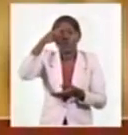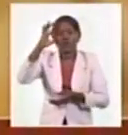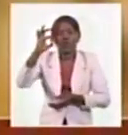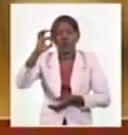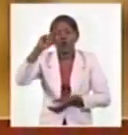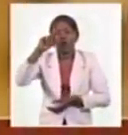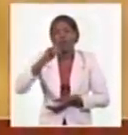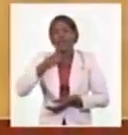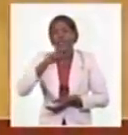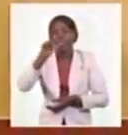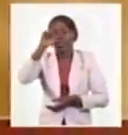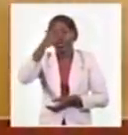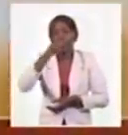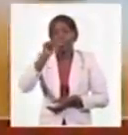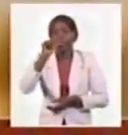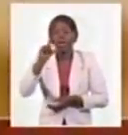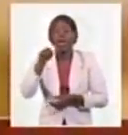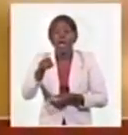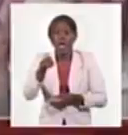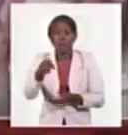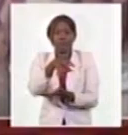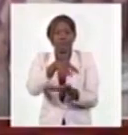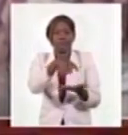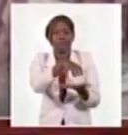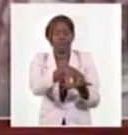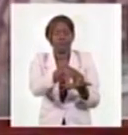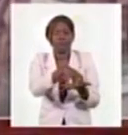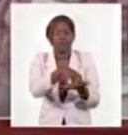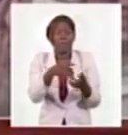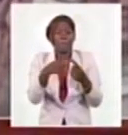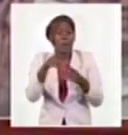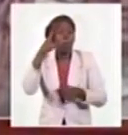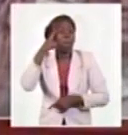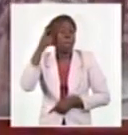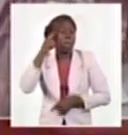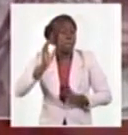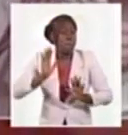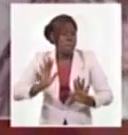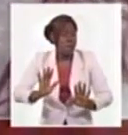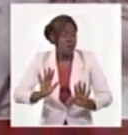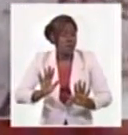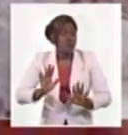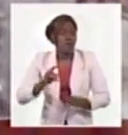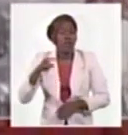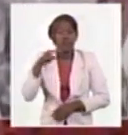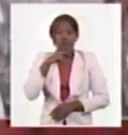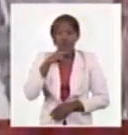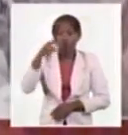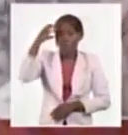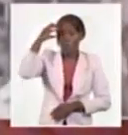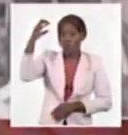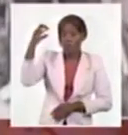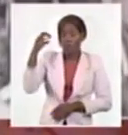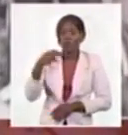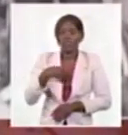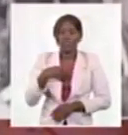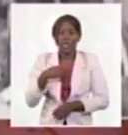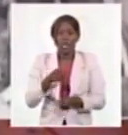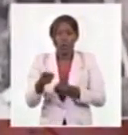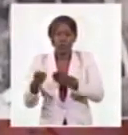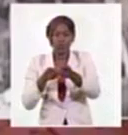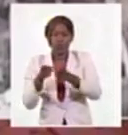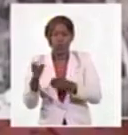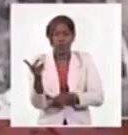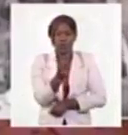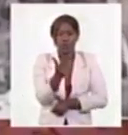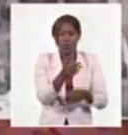y en Bakhmut. Se dice que el gobierno ruso, bueno, está tomando el control de estas dos localidades que son estratégicas, ¿no? Sí, efectivamente